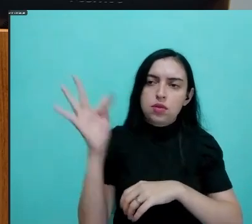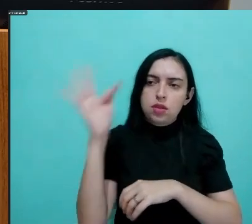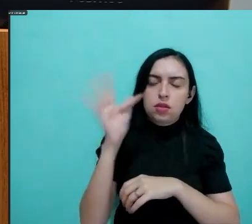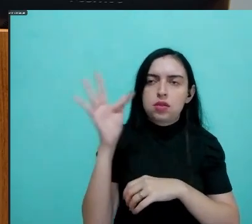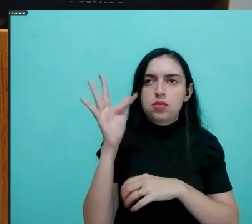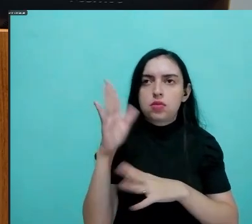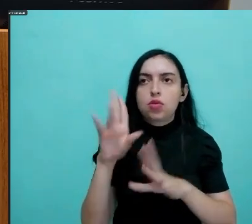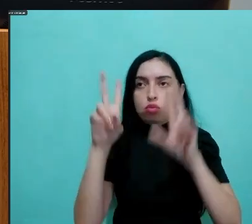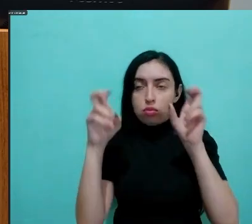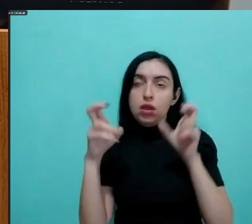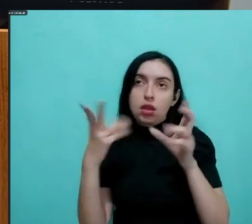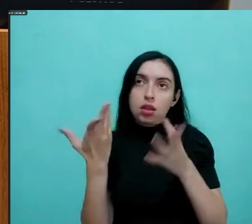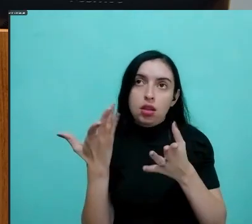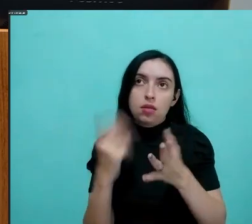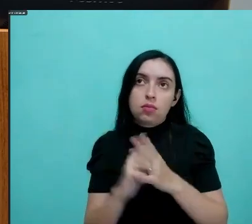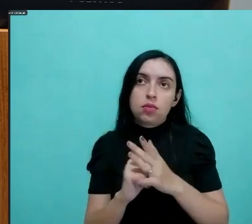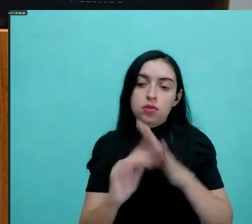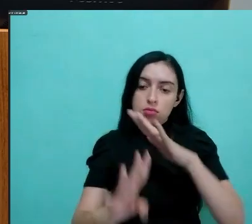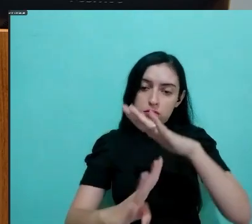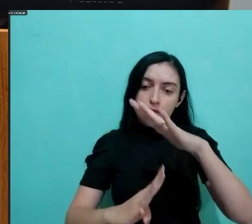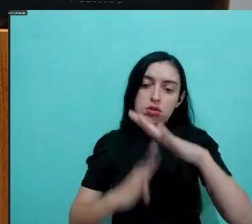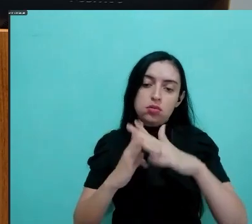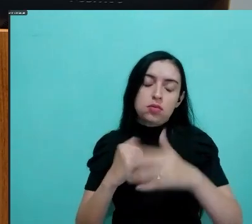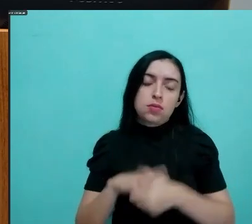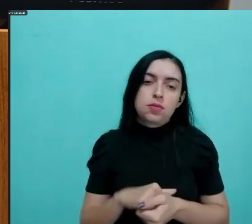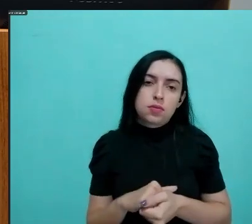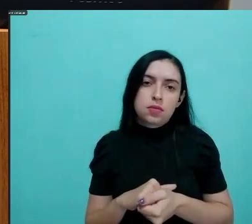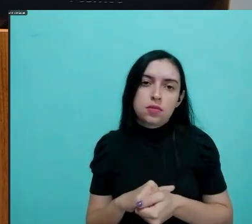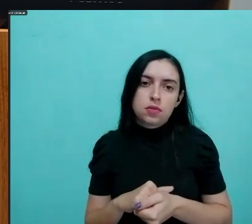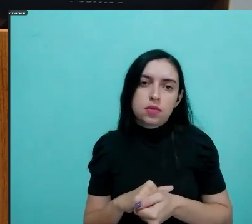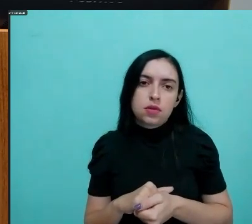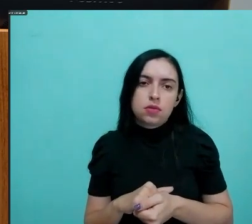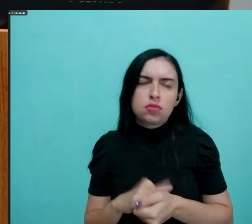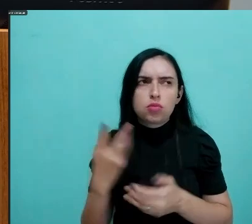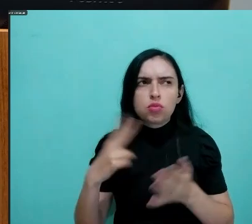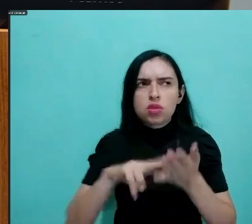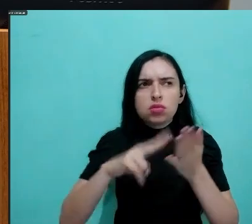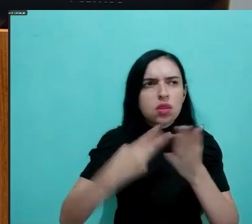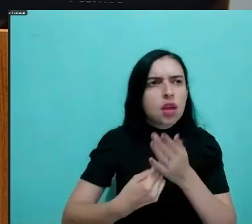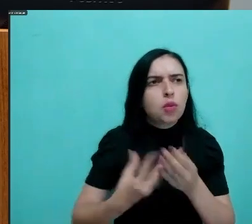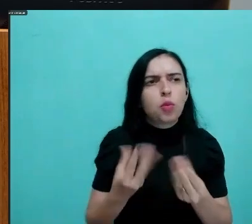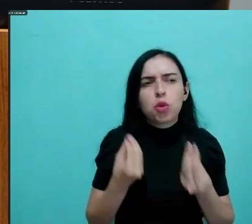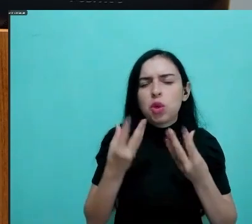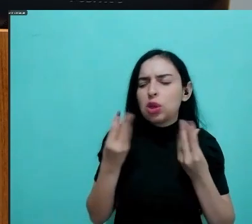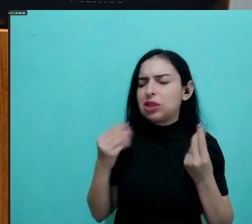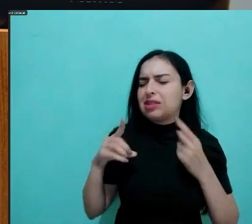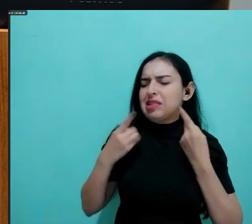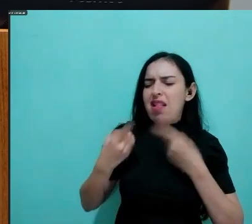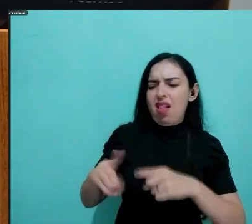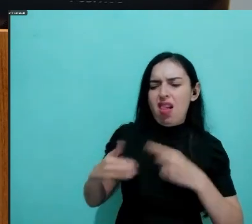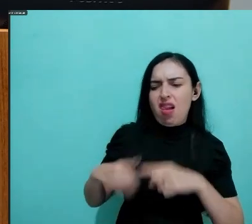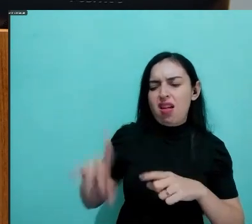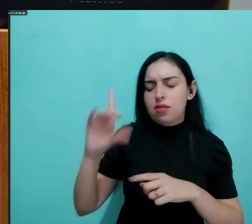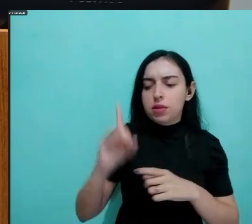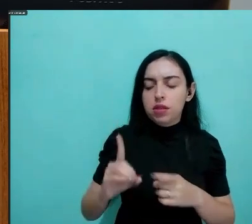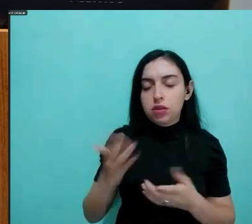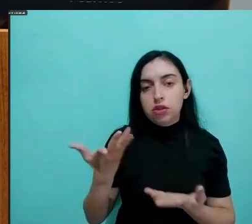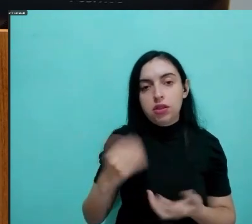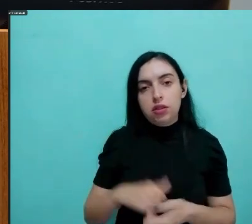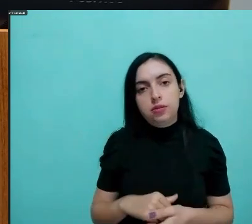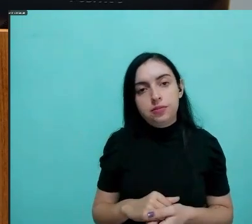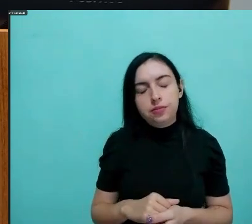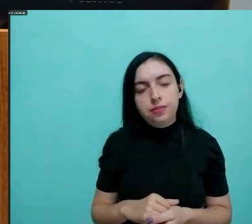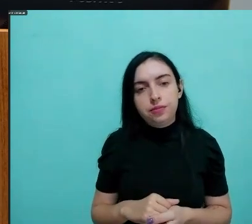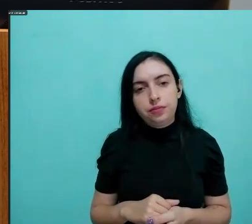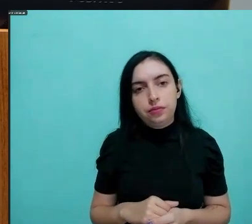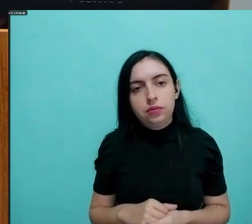los refugiados, pero en un sentido que fue muy criticado por la derecha en especial y muy